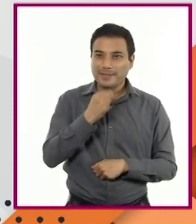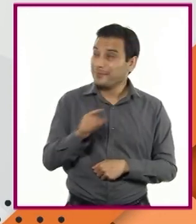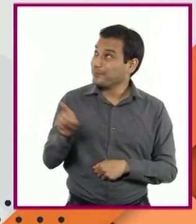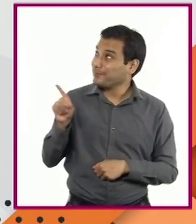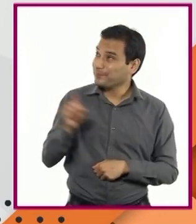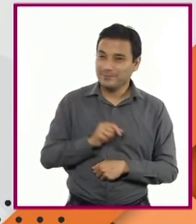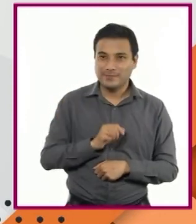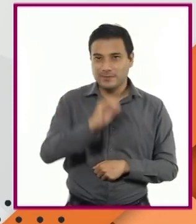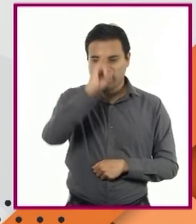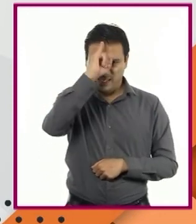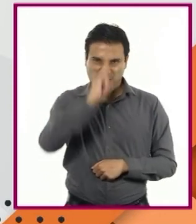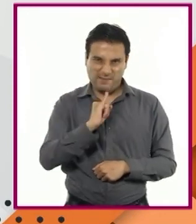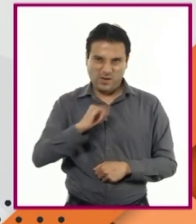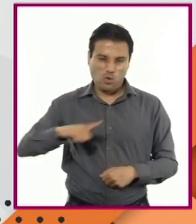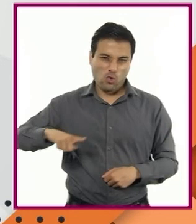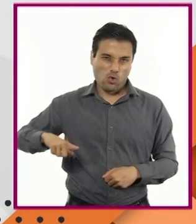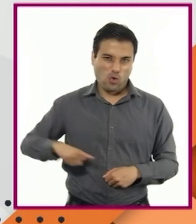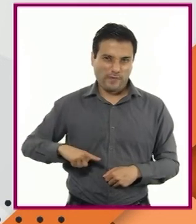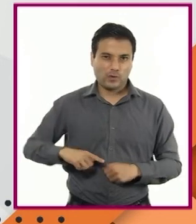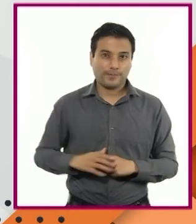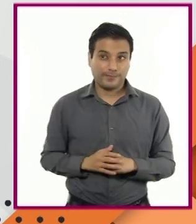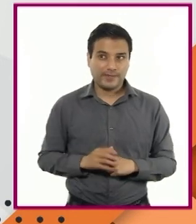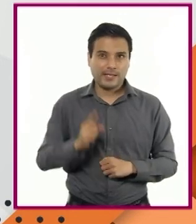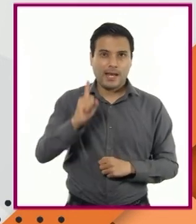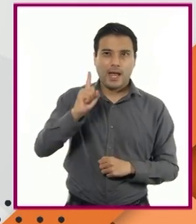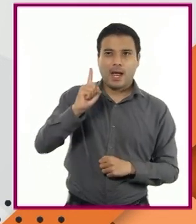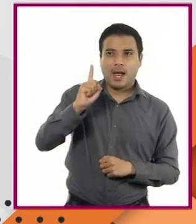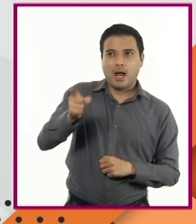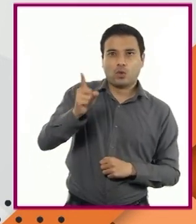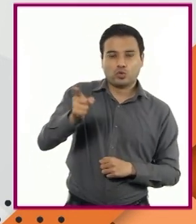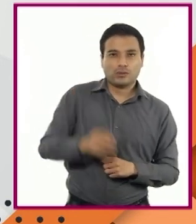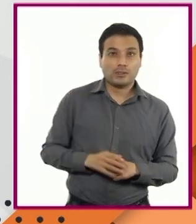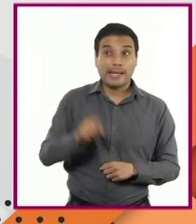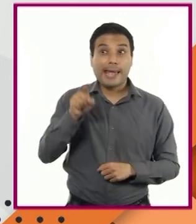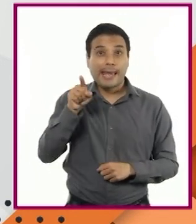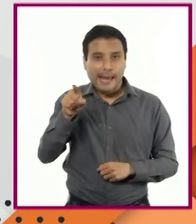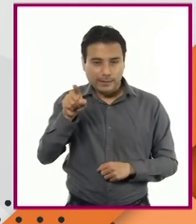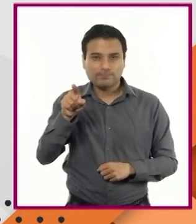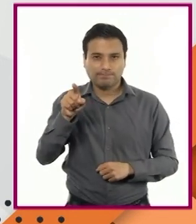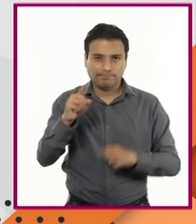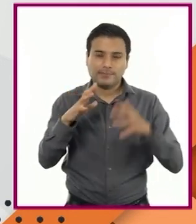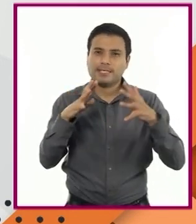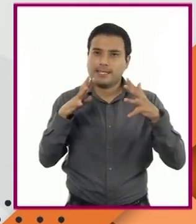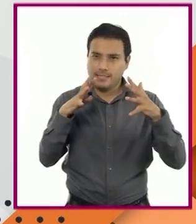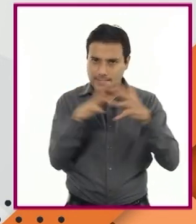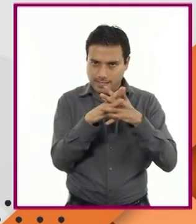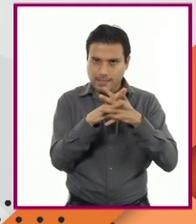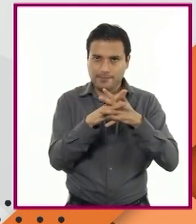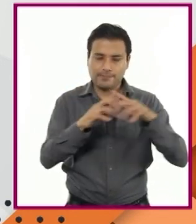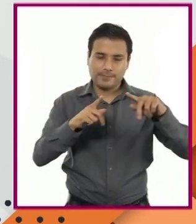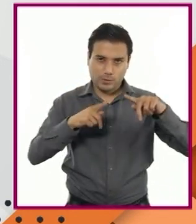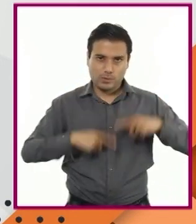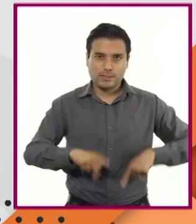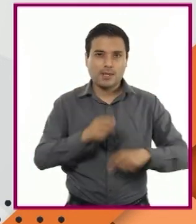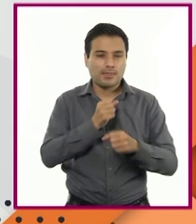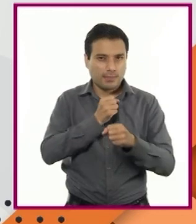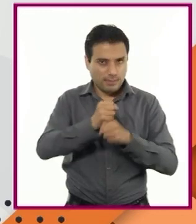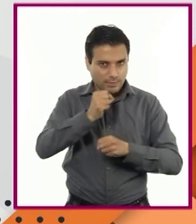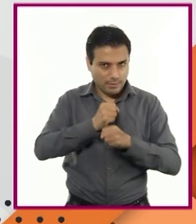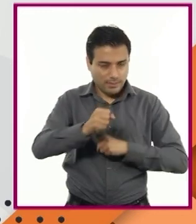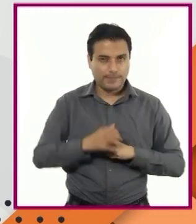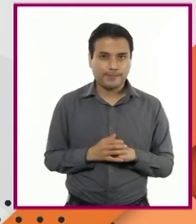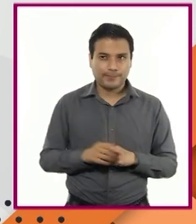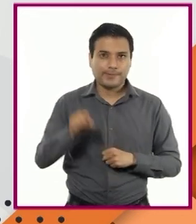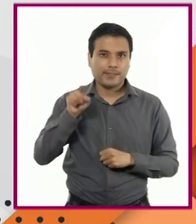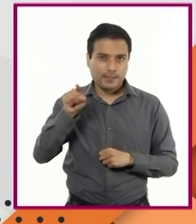el jefe de Estado, fue acusado de cometer crímenes de guerra y de lesa humanidad,